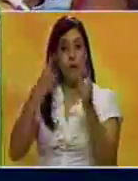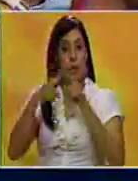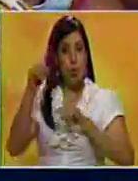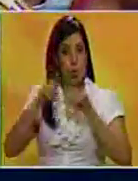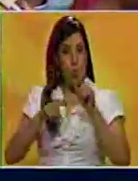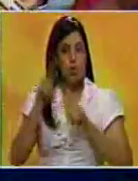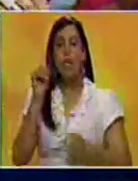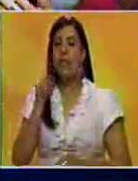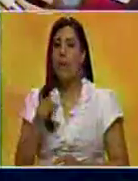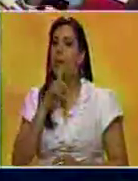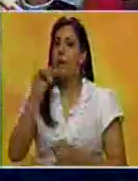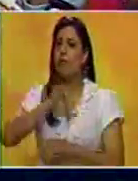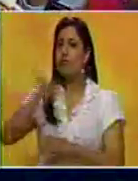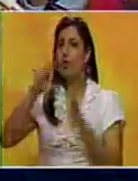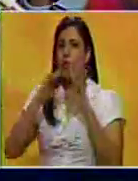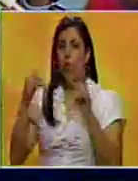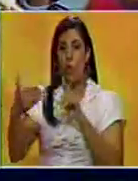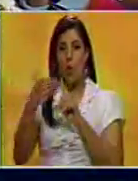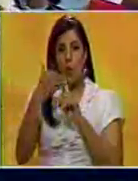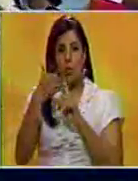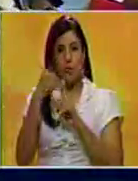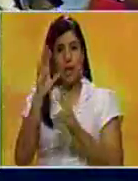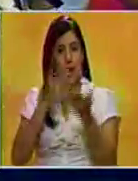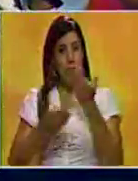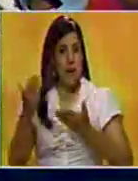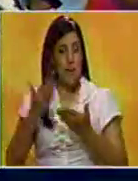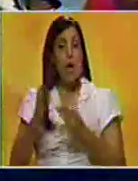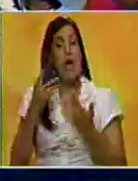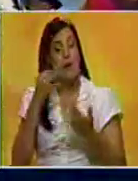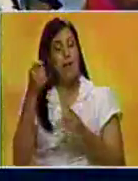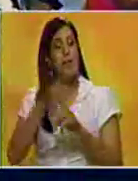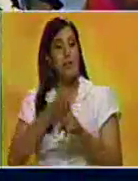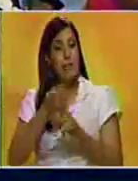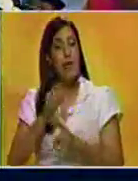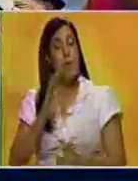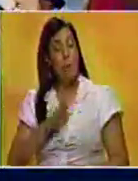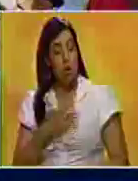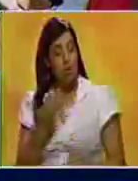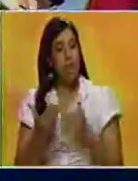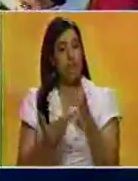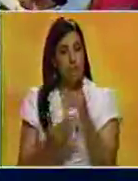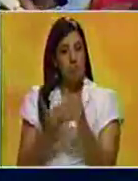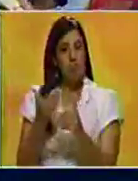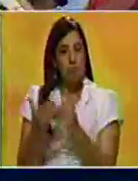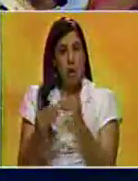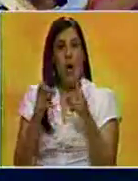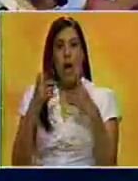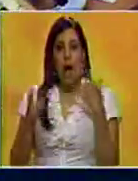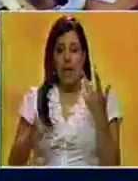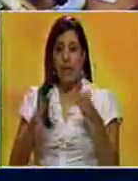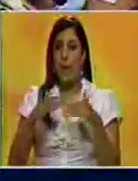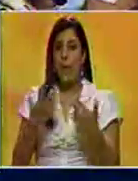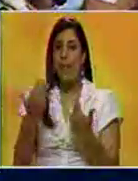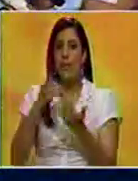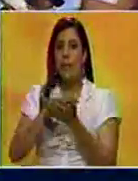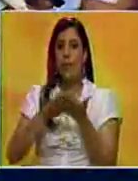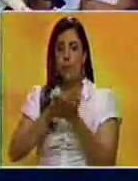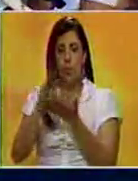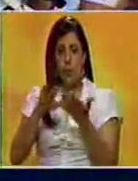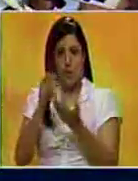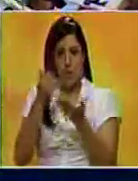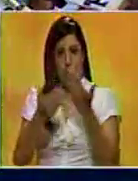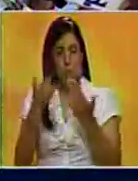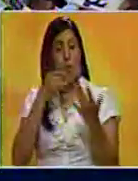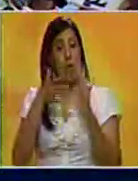la especulación y el ataque contra el tipo de cambio por lo que insiste en que es posible avanzar con actividades para resolver la crisis económica